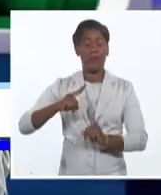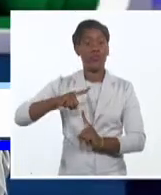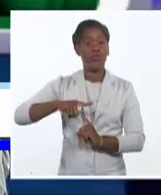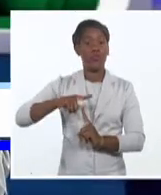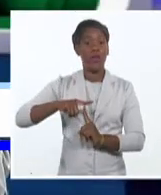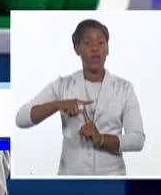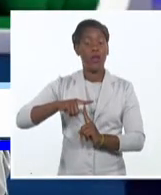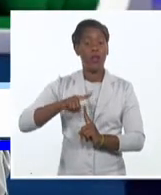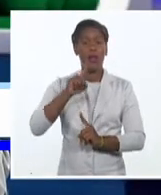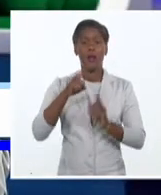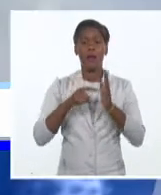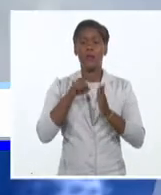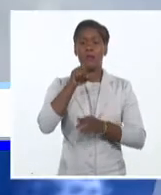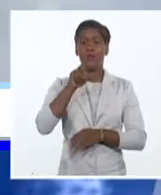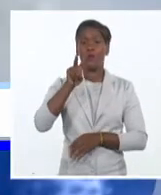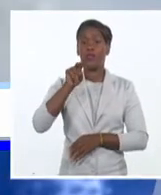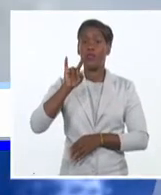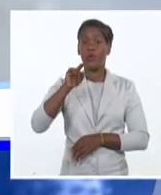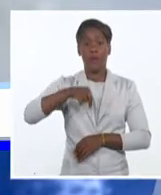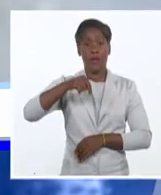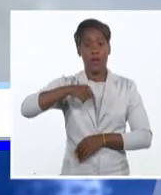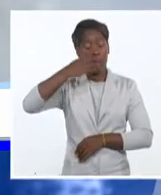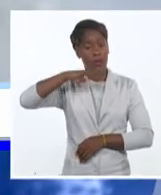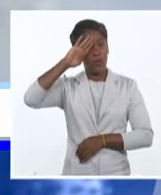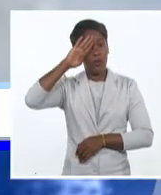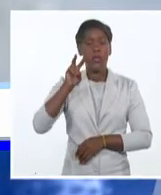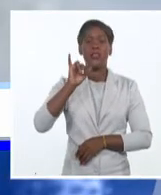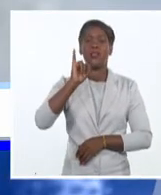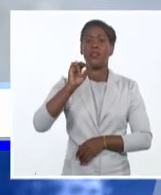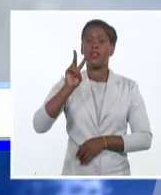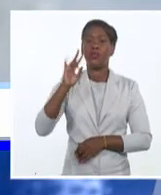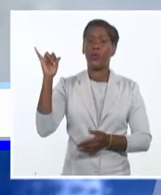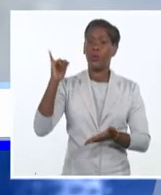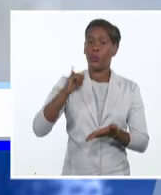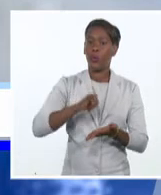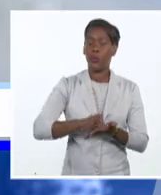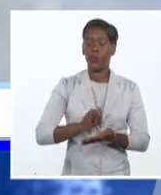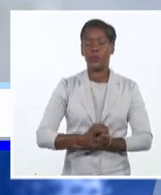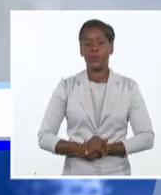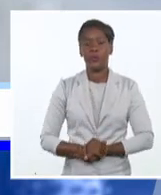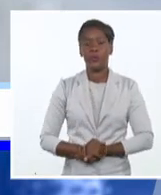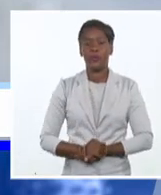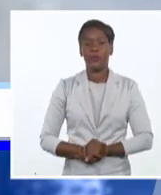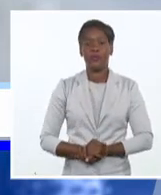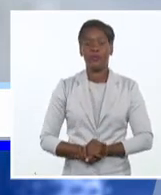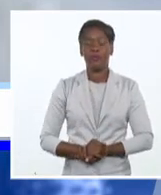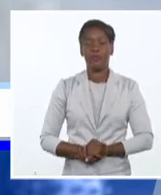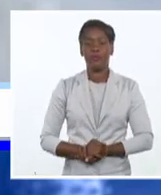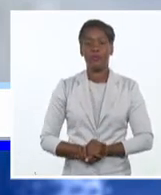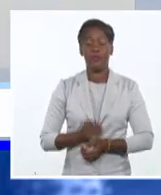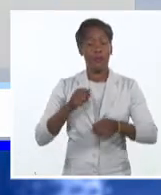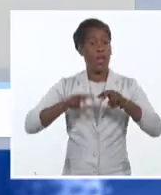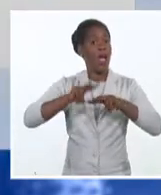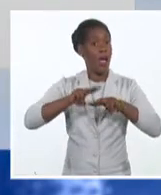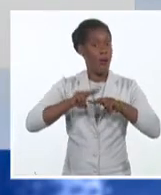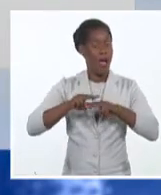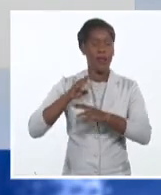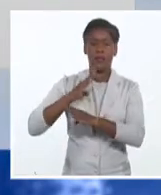2129 fueron autóctonos y 62 importados tengo otros detalles por aquí la habana santiago de cuba